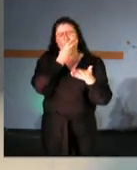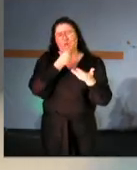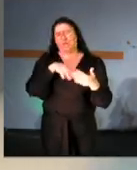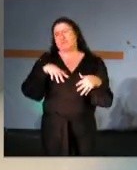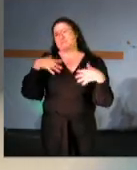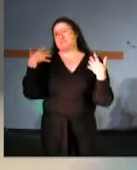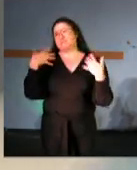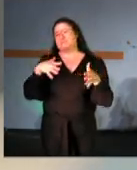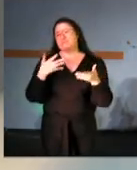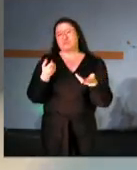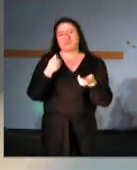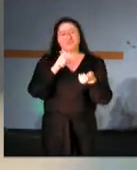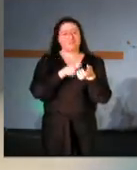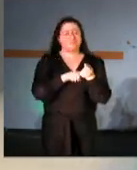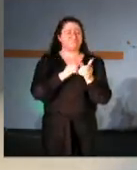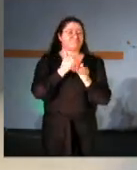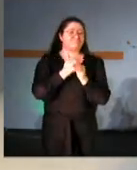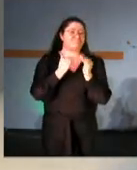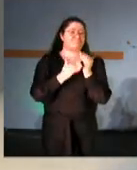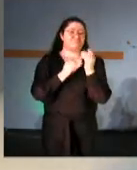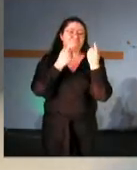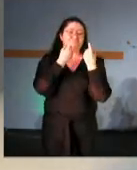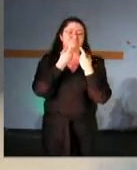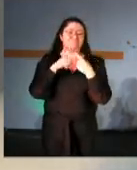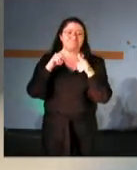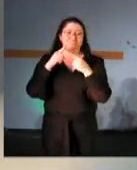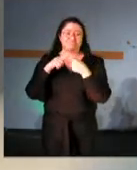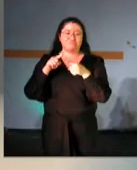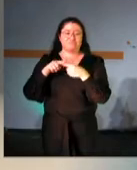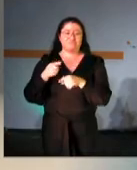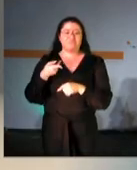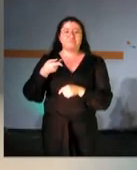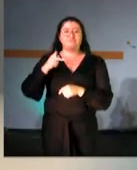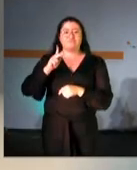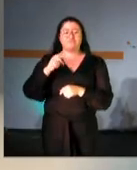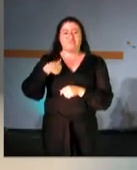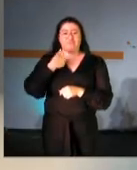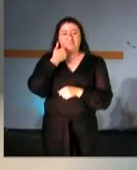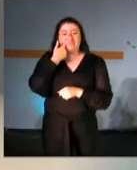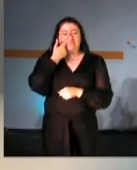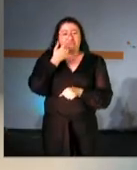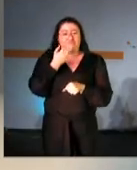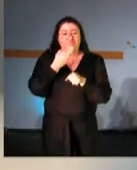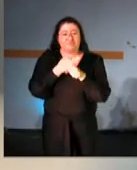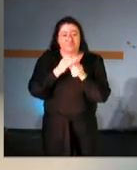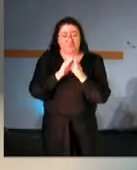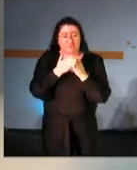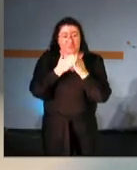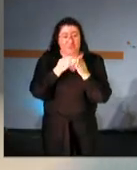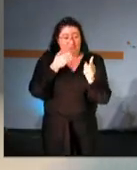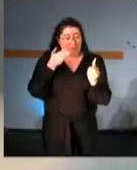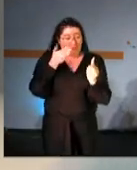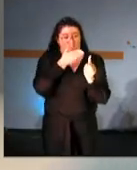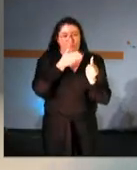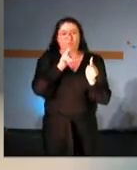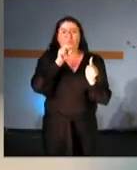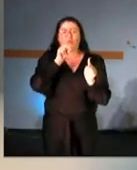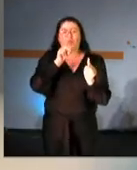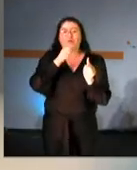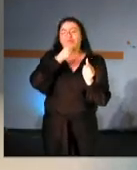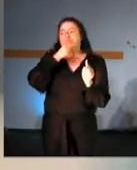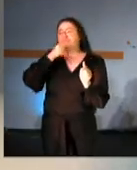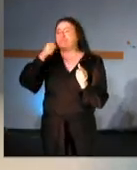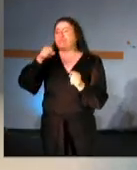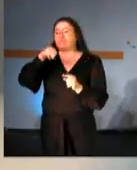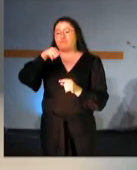diseñado, tiene muchísimos recursos, pero aún así quisiera dedicar los últimos minutos no a hablar del libro, sino a darle de nuevo el micrófono